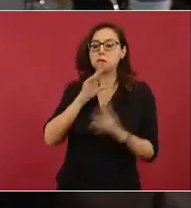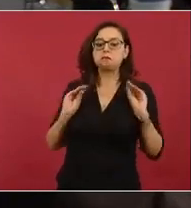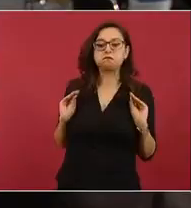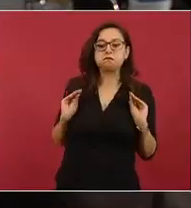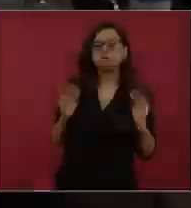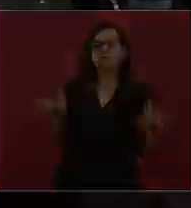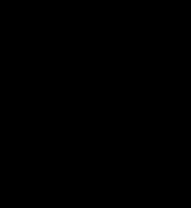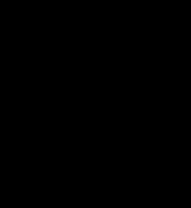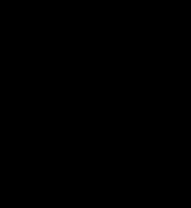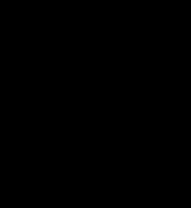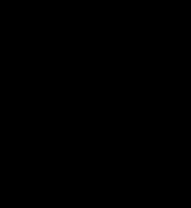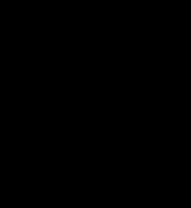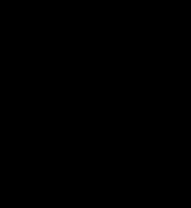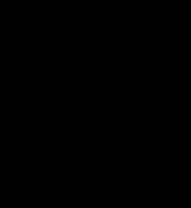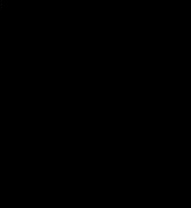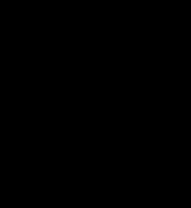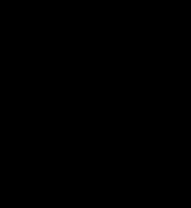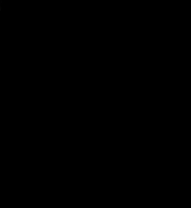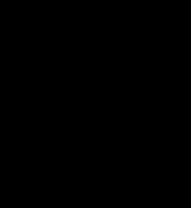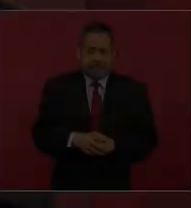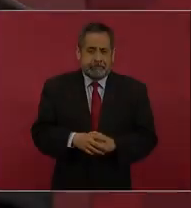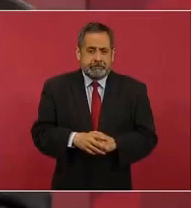si no cree o considera